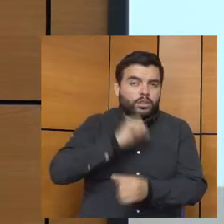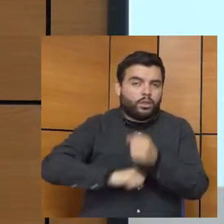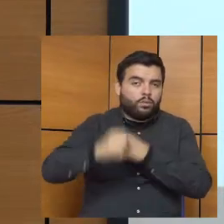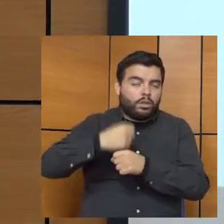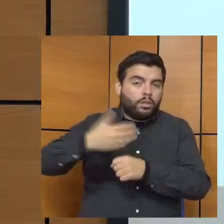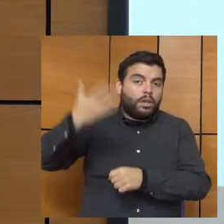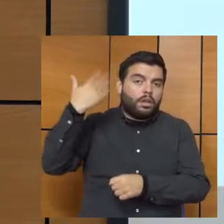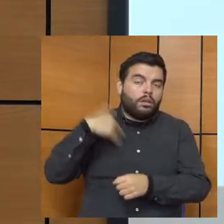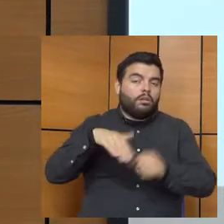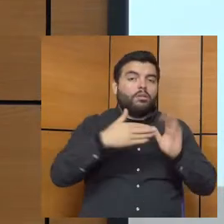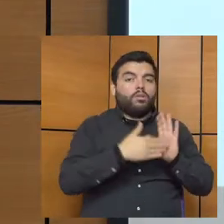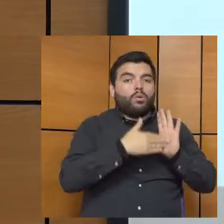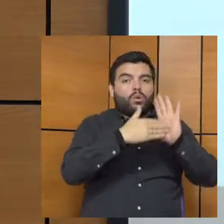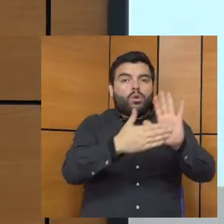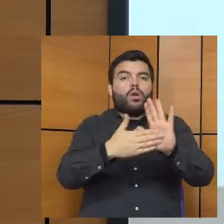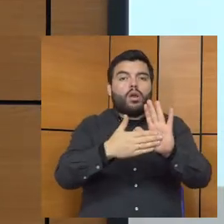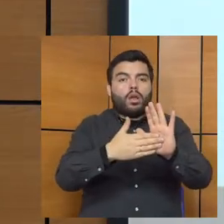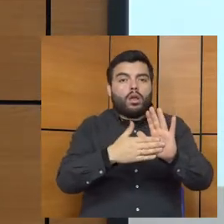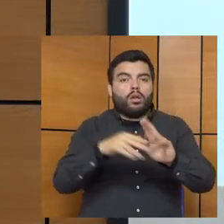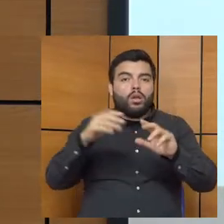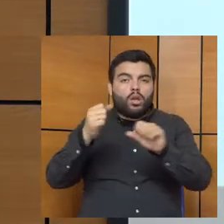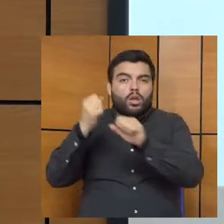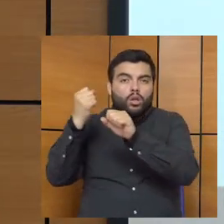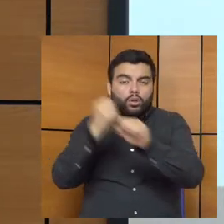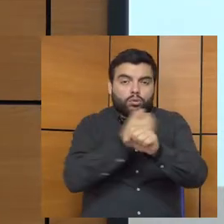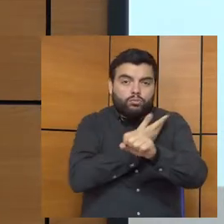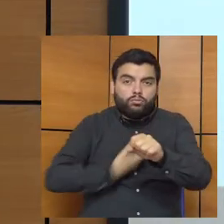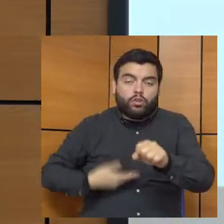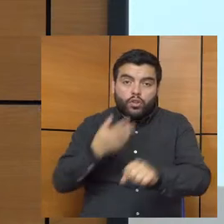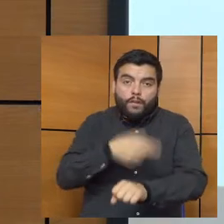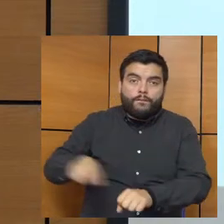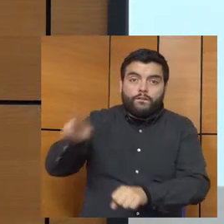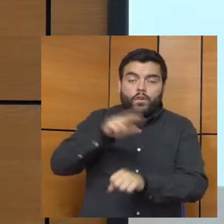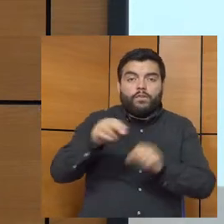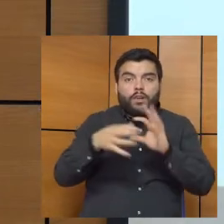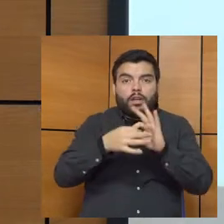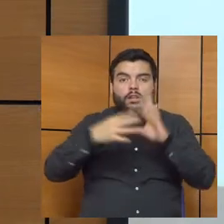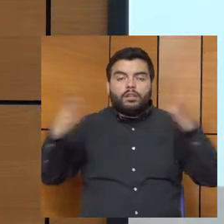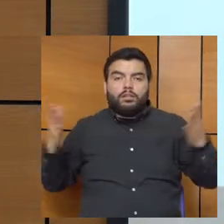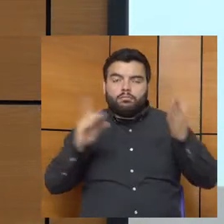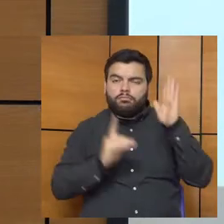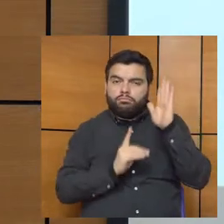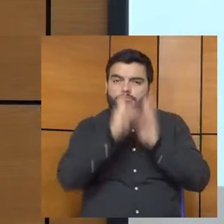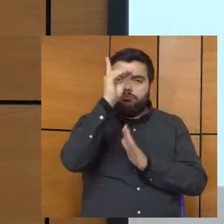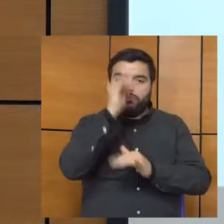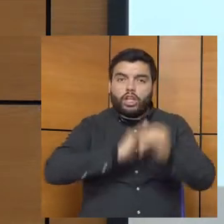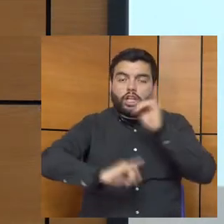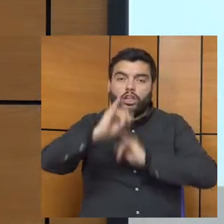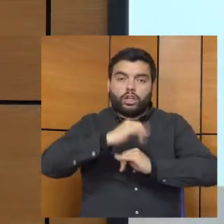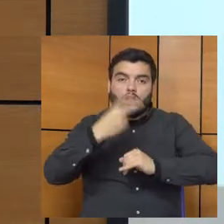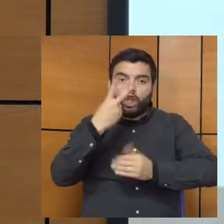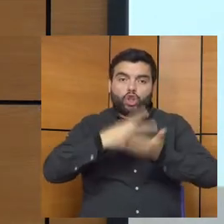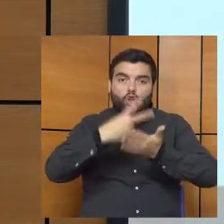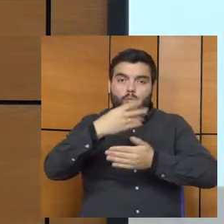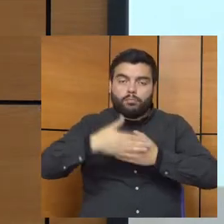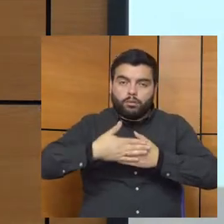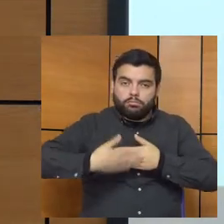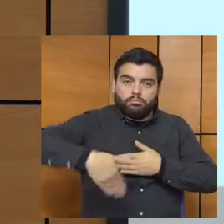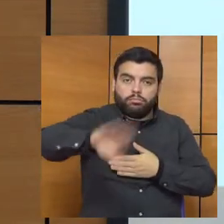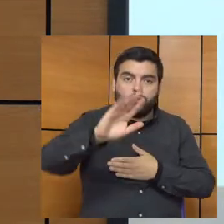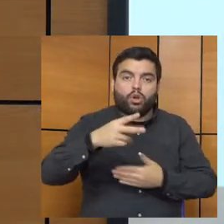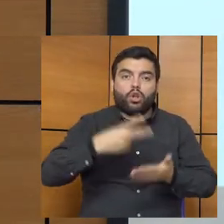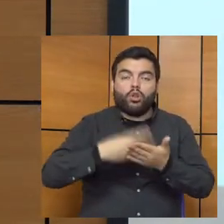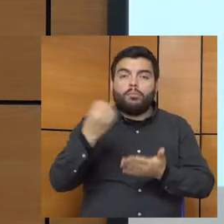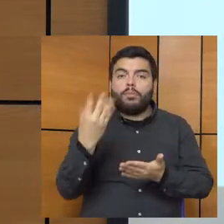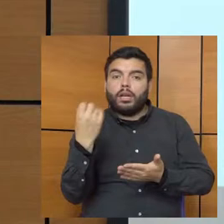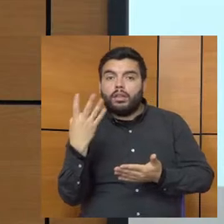golpe militar, hay una vuelta a la democracia, está el desarrollo de la Internet, progresiva desde 2000 hacia adelante, de 2010 50%